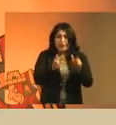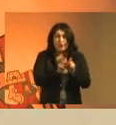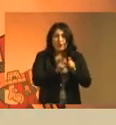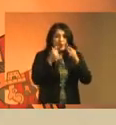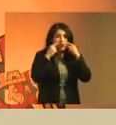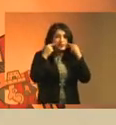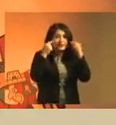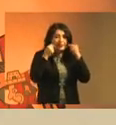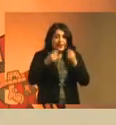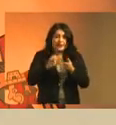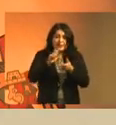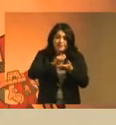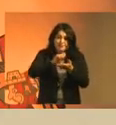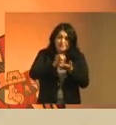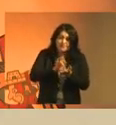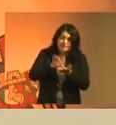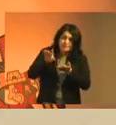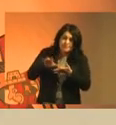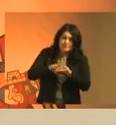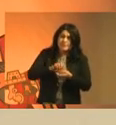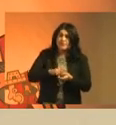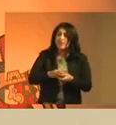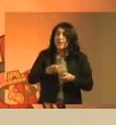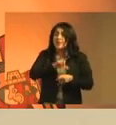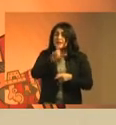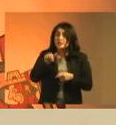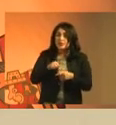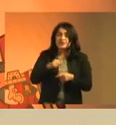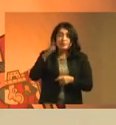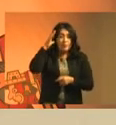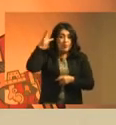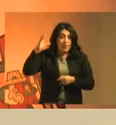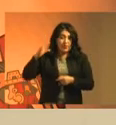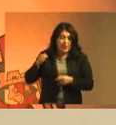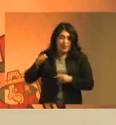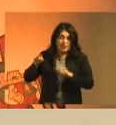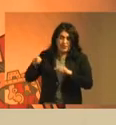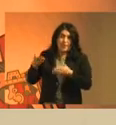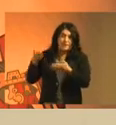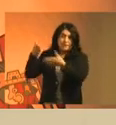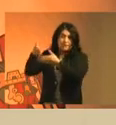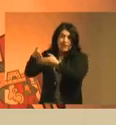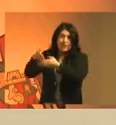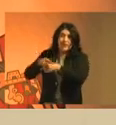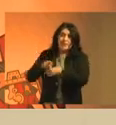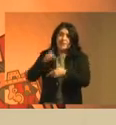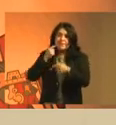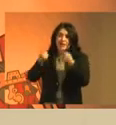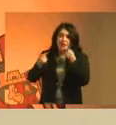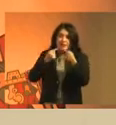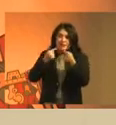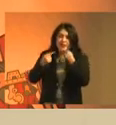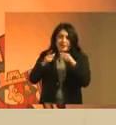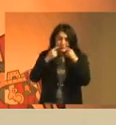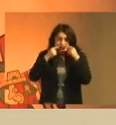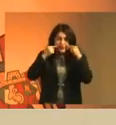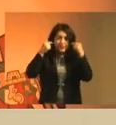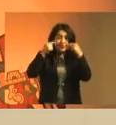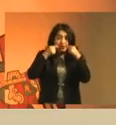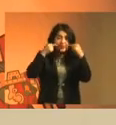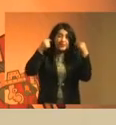si le contestan el hecho es que ya en morelos logra tener una larga plática con emiliano zapata